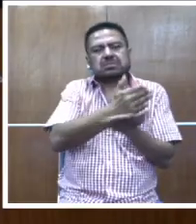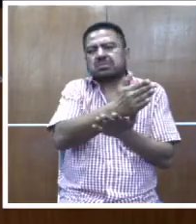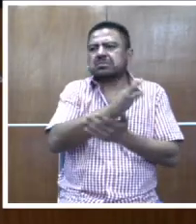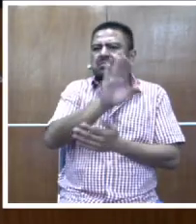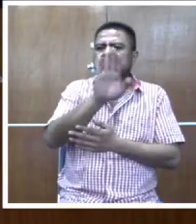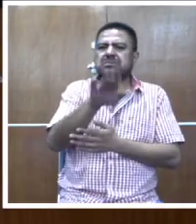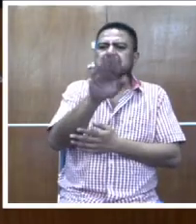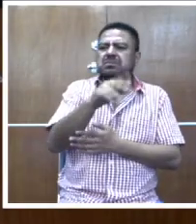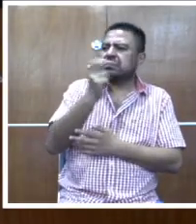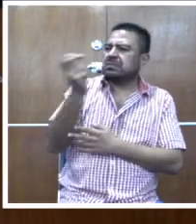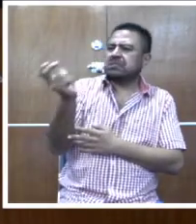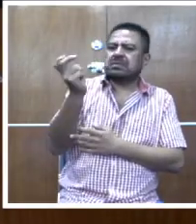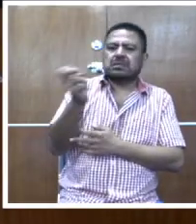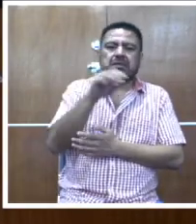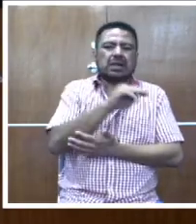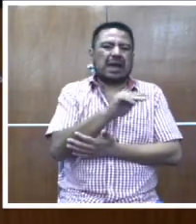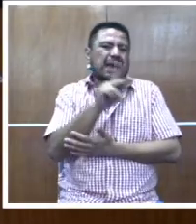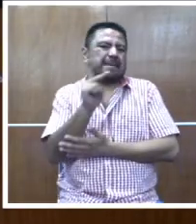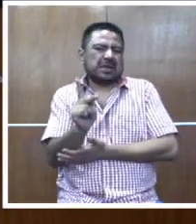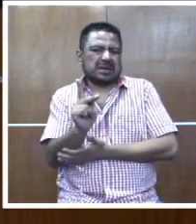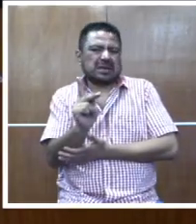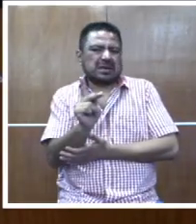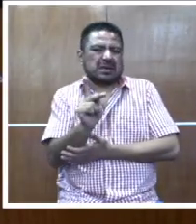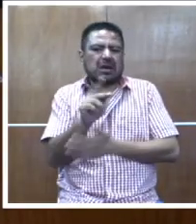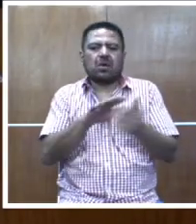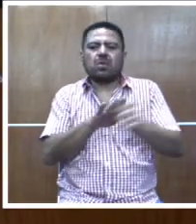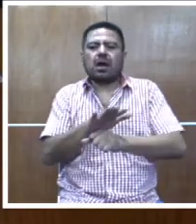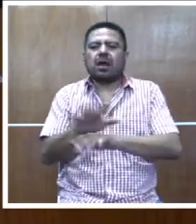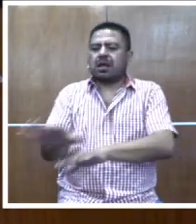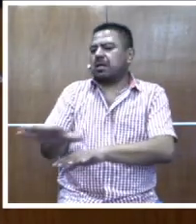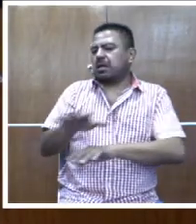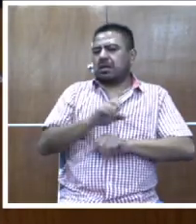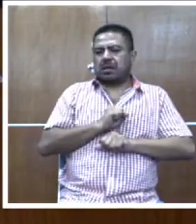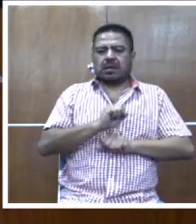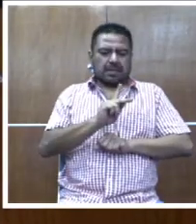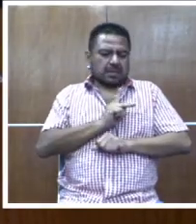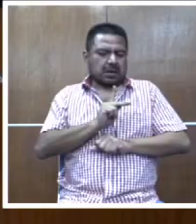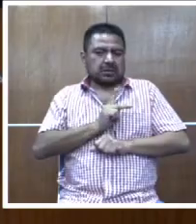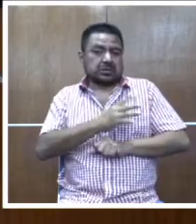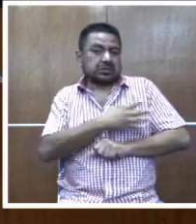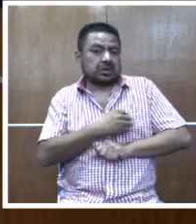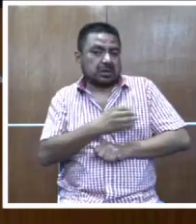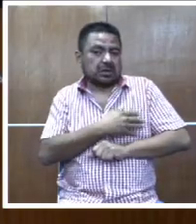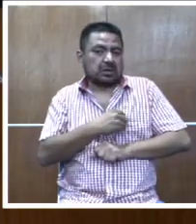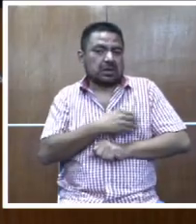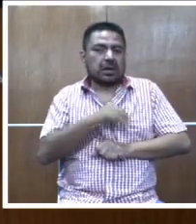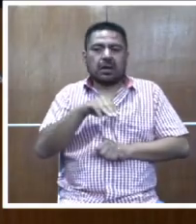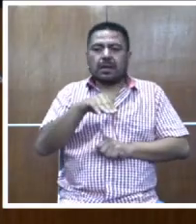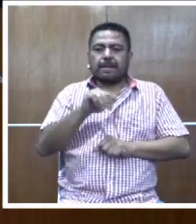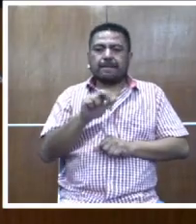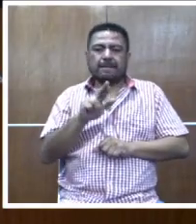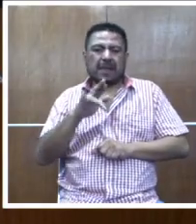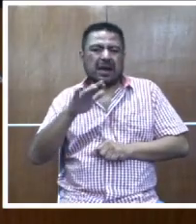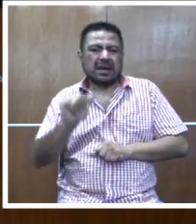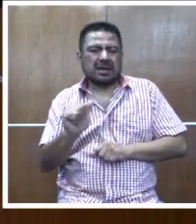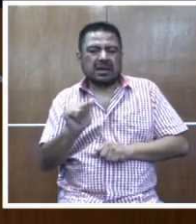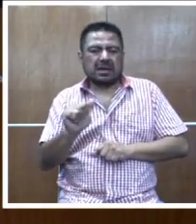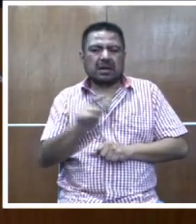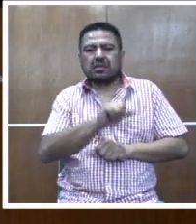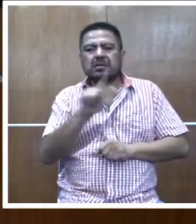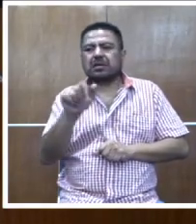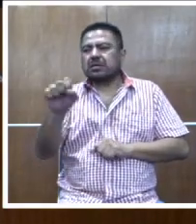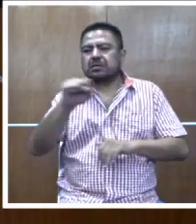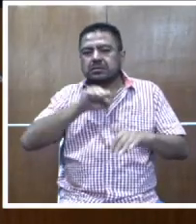acusó ante el Ministerio Público de sustracción de menores y María N.